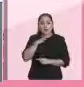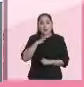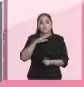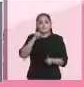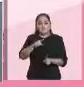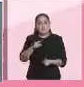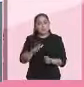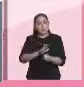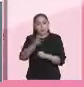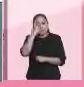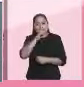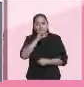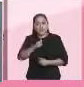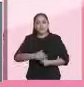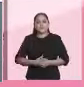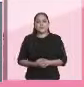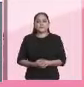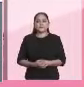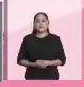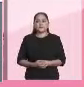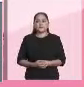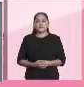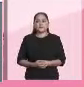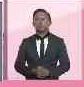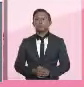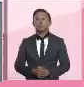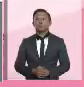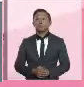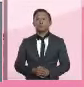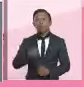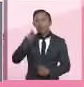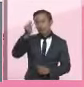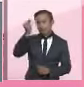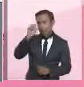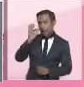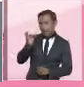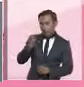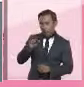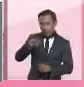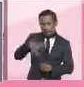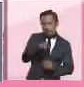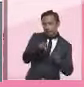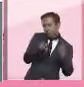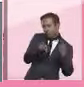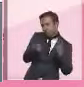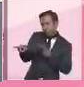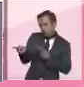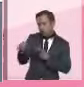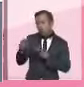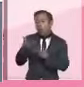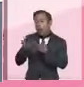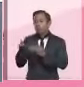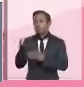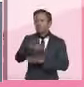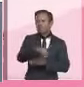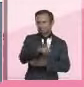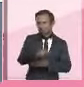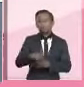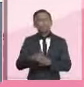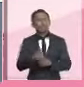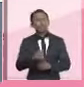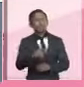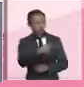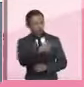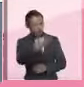pudor. Ricardo Anaya, porque fue directamente aludido, y voy a ir después con Margarita. Adelante. Tú sabes que no existe ninguna acusación en mi